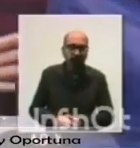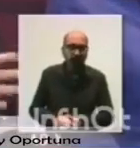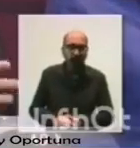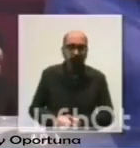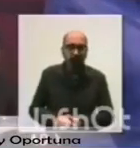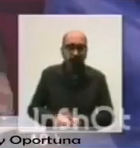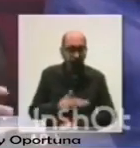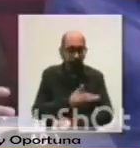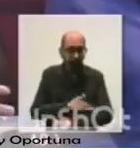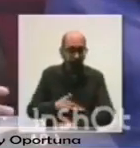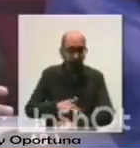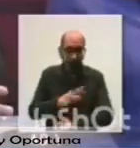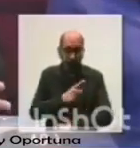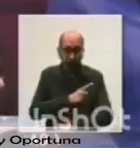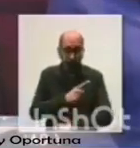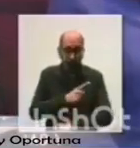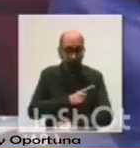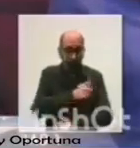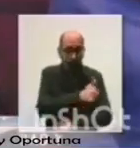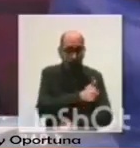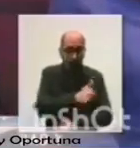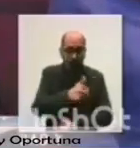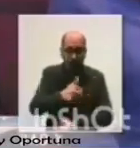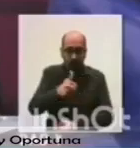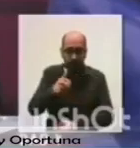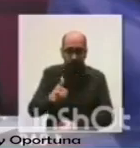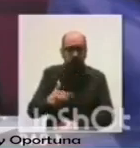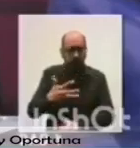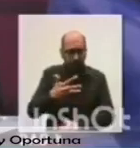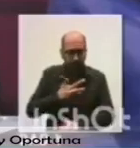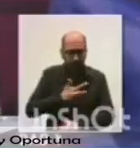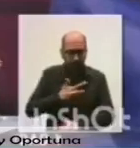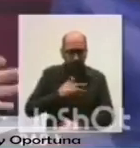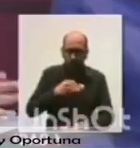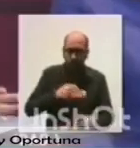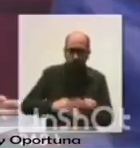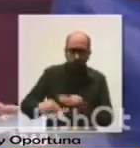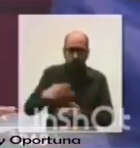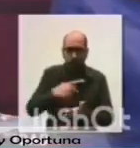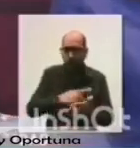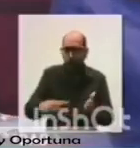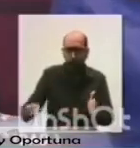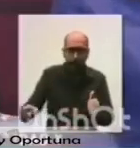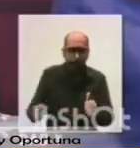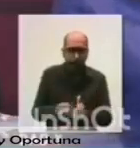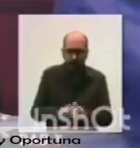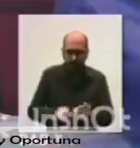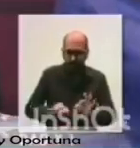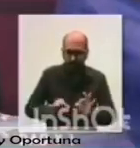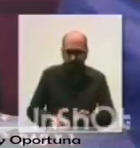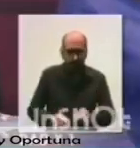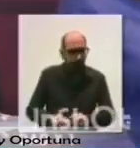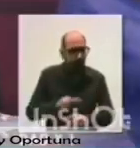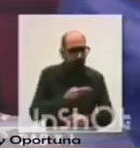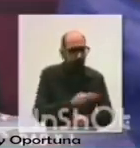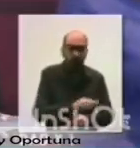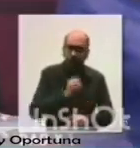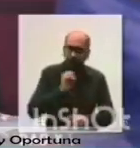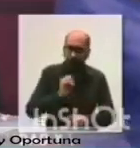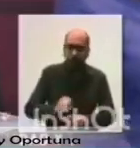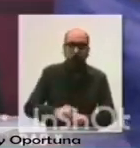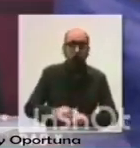Entonces, el trámite es personal. Todos tienen garantizada su plaza. Eso es lo otro, ¿eh? Todos